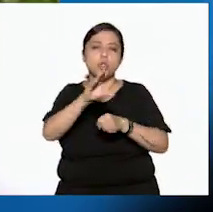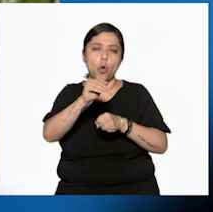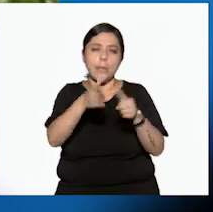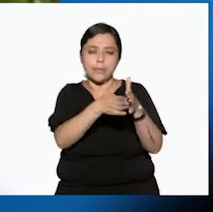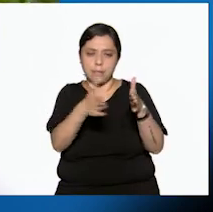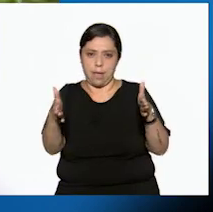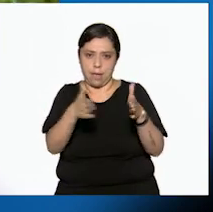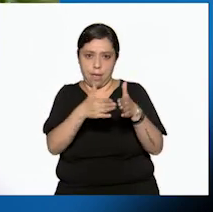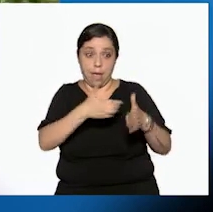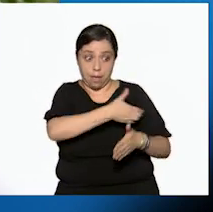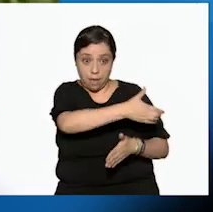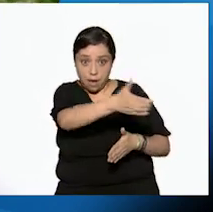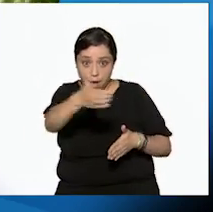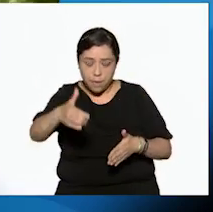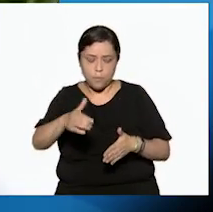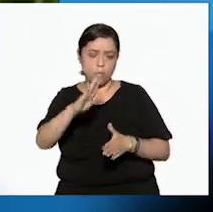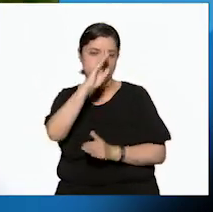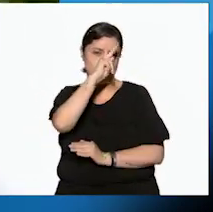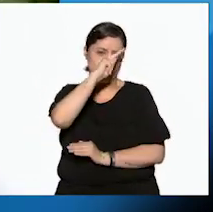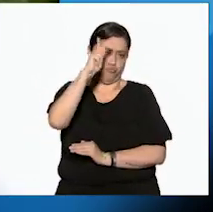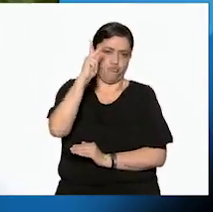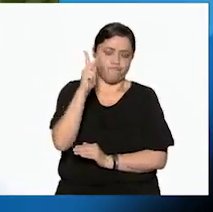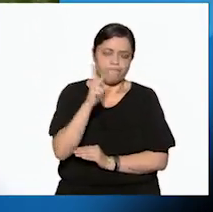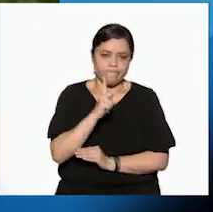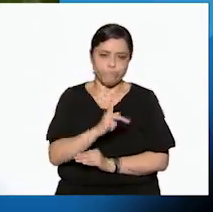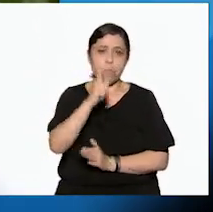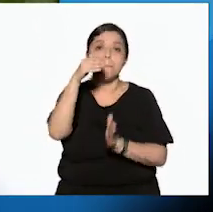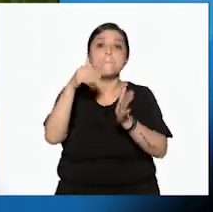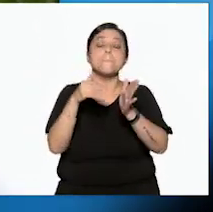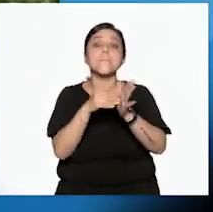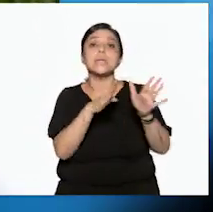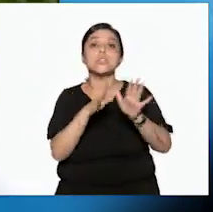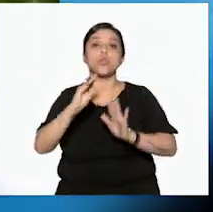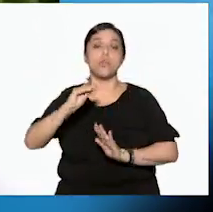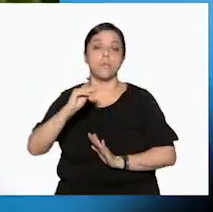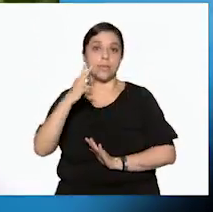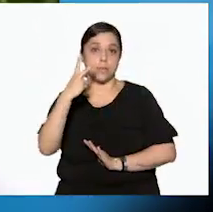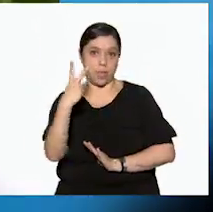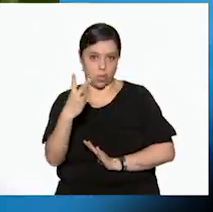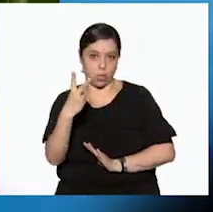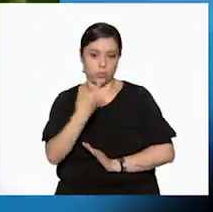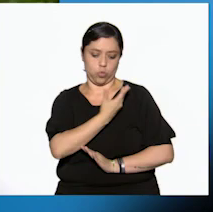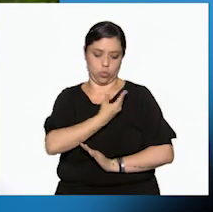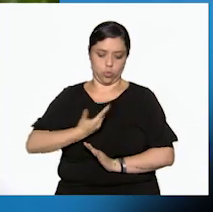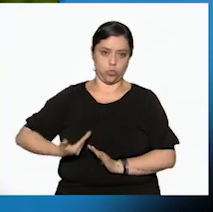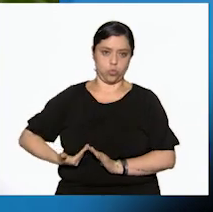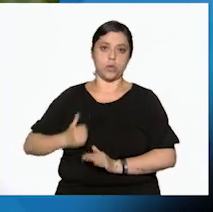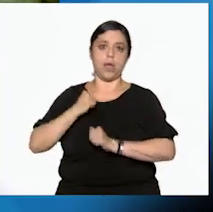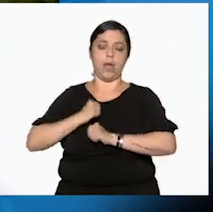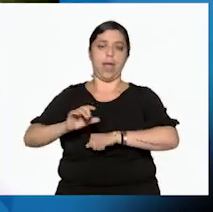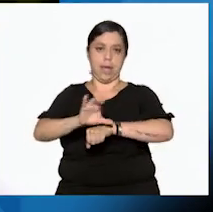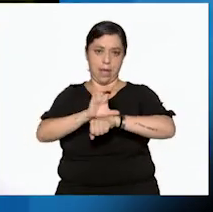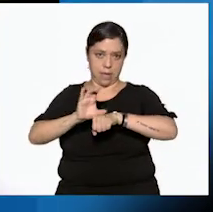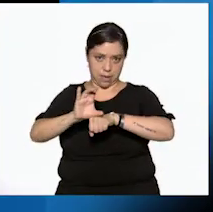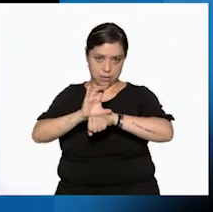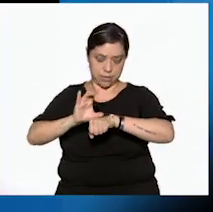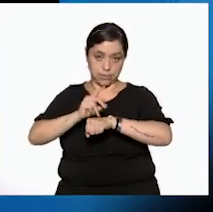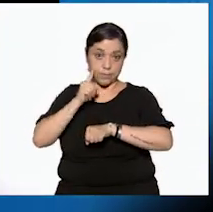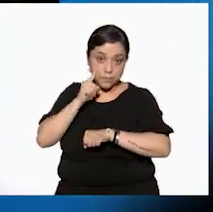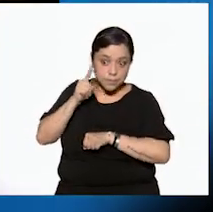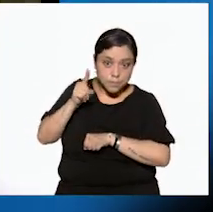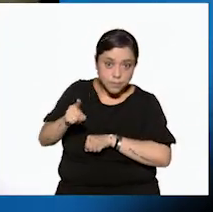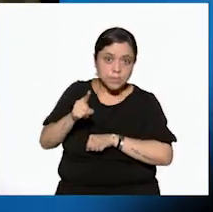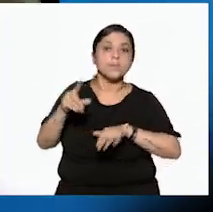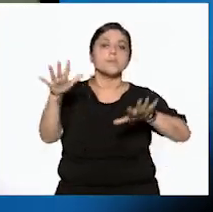campo mexicano era un desastre, y en 1992, bajo la presidencia de Carlos Salinas de Gortari, se